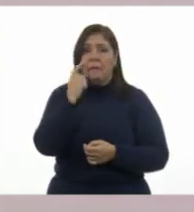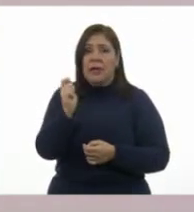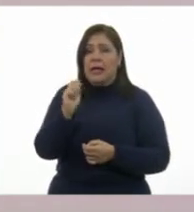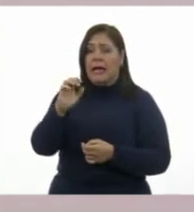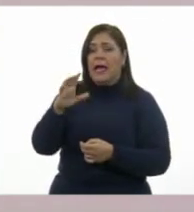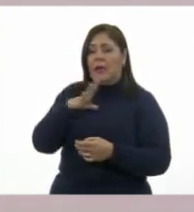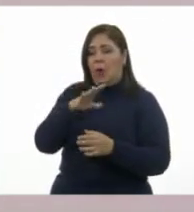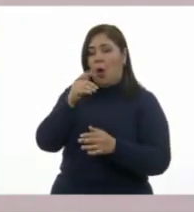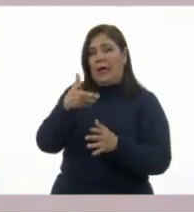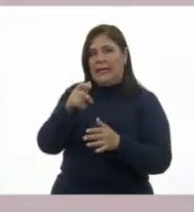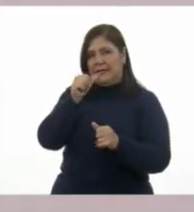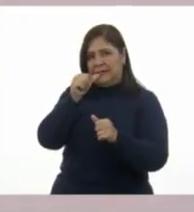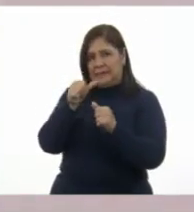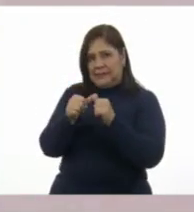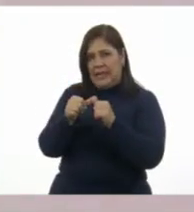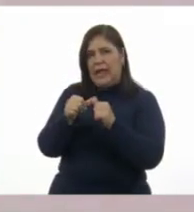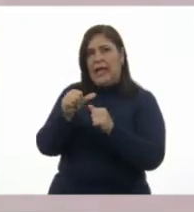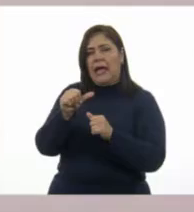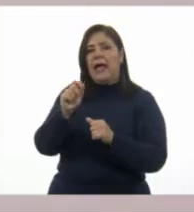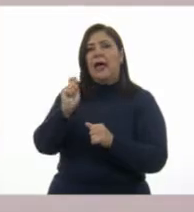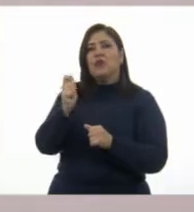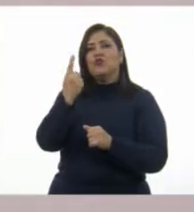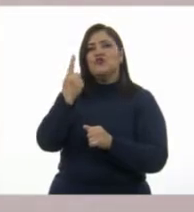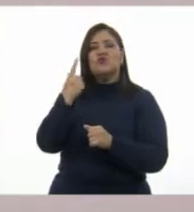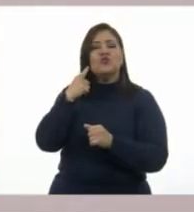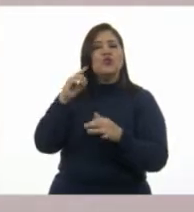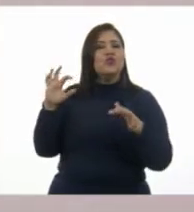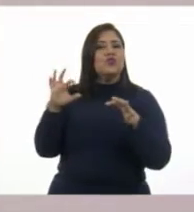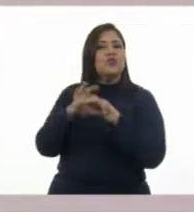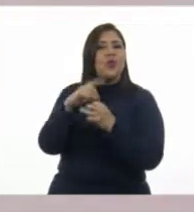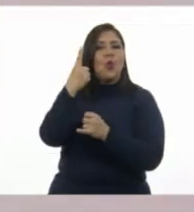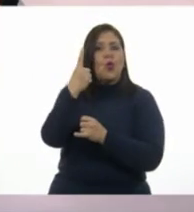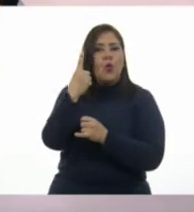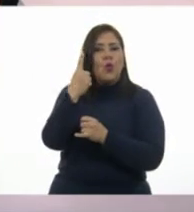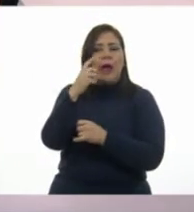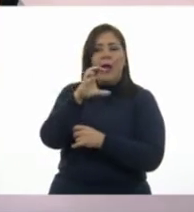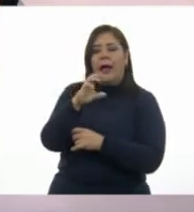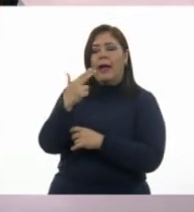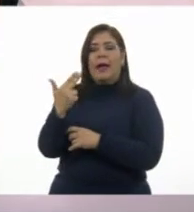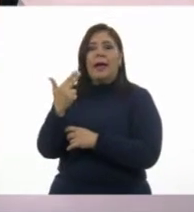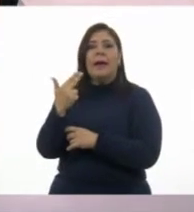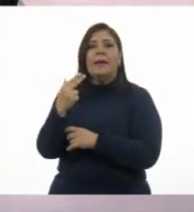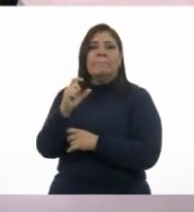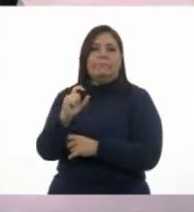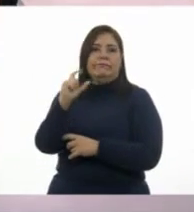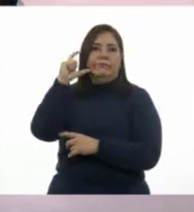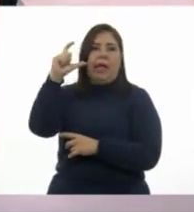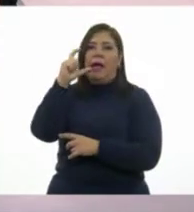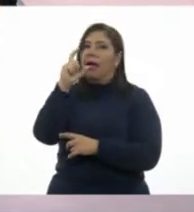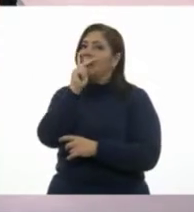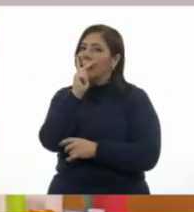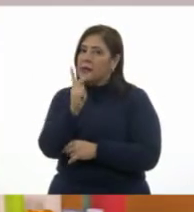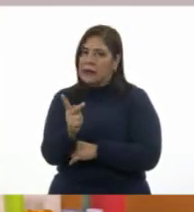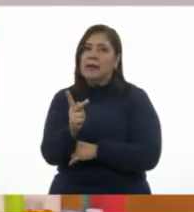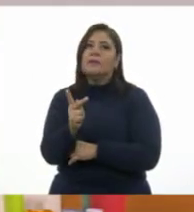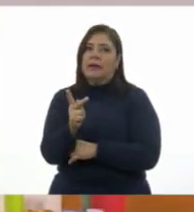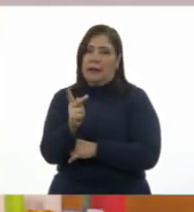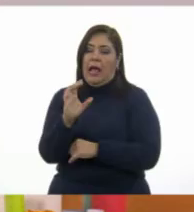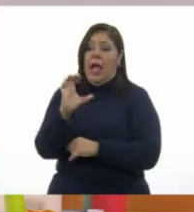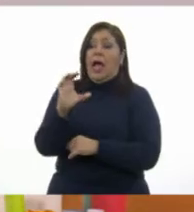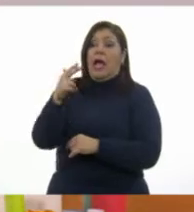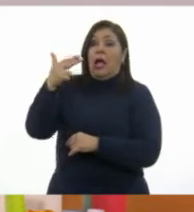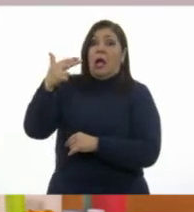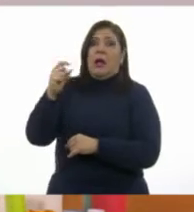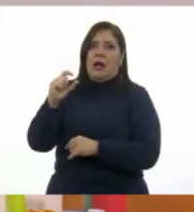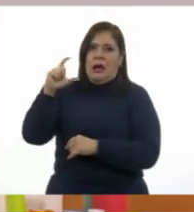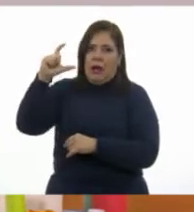nuestro alfabeto y es un solo sonido, tiene que ir en mayúscula ambas. Ok. ¿Sí? Te voy a